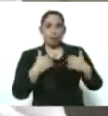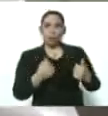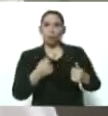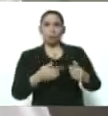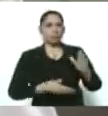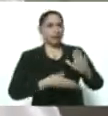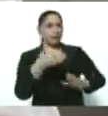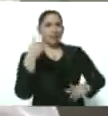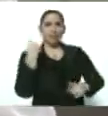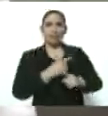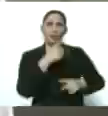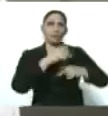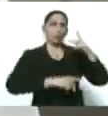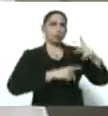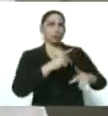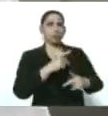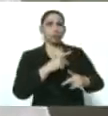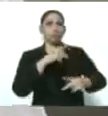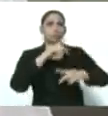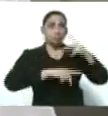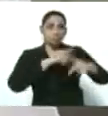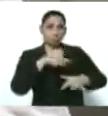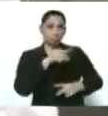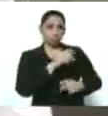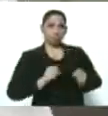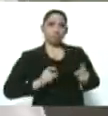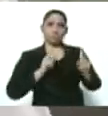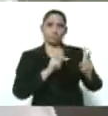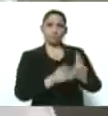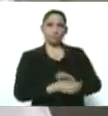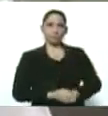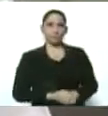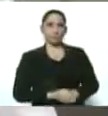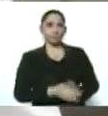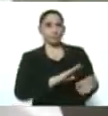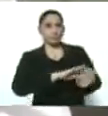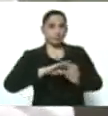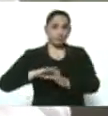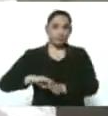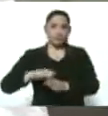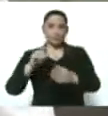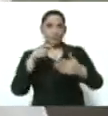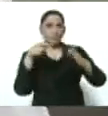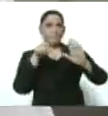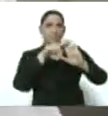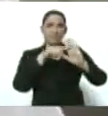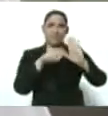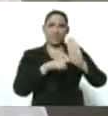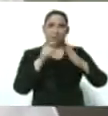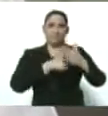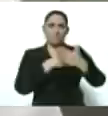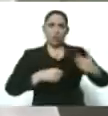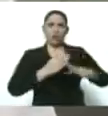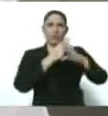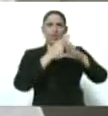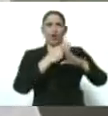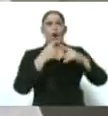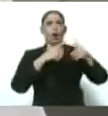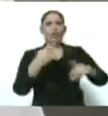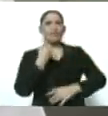producción y la producción endógena y esta es una oportunidad. Aparte de las medidas del bloqueo, que es la otra pandemia que